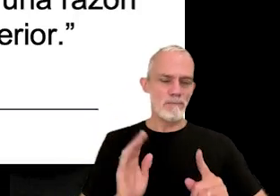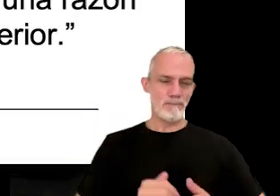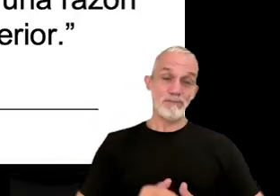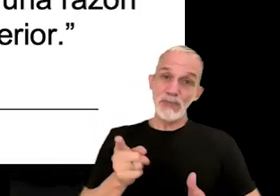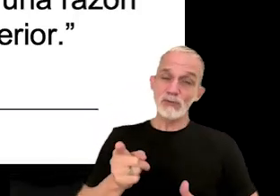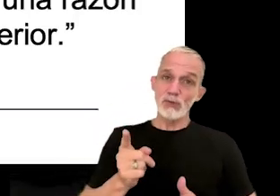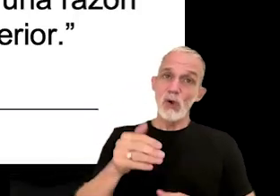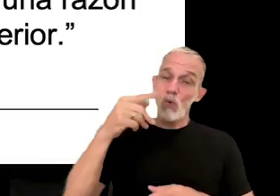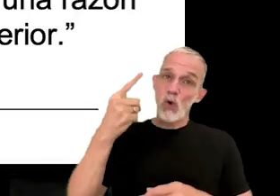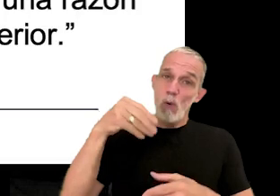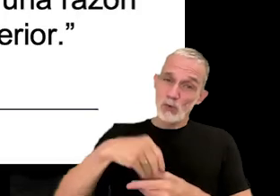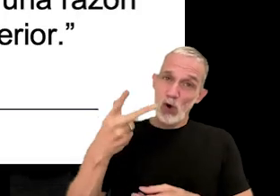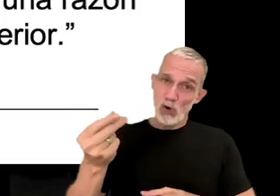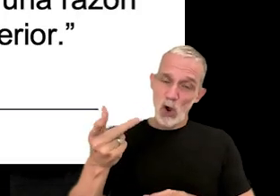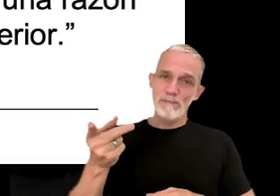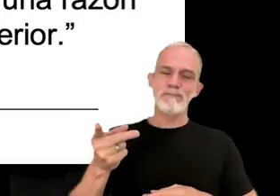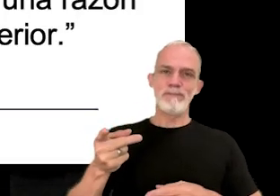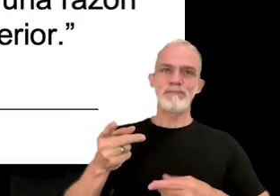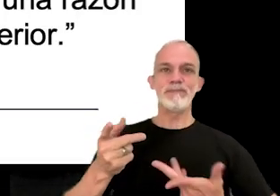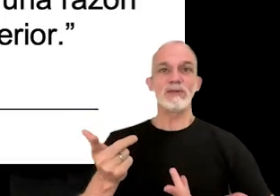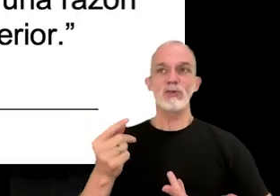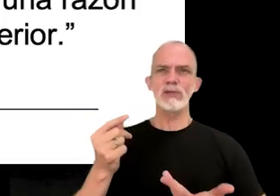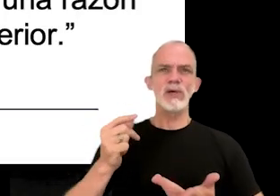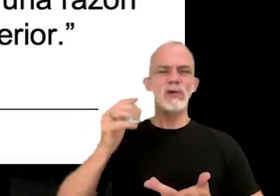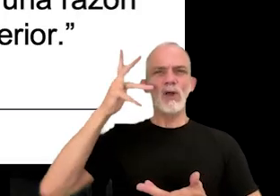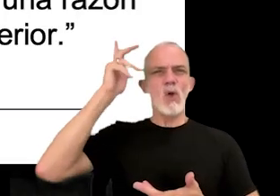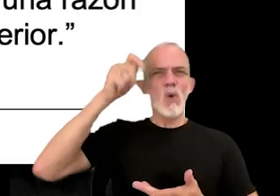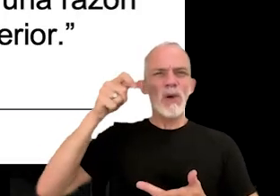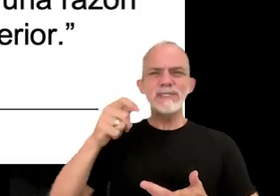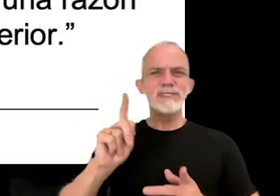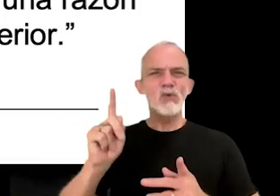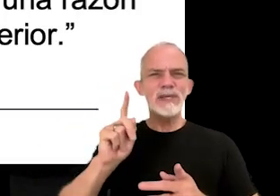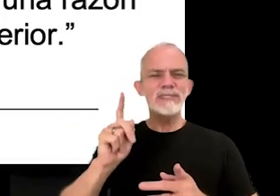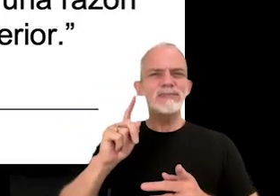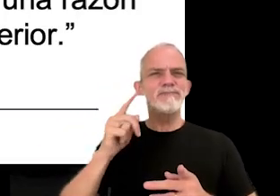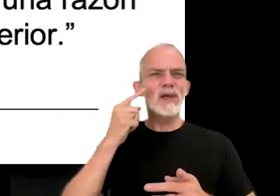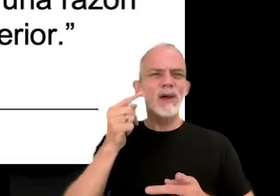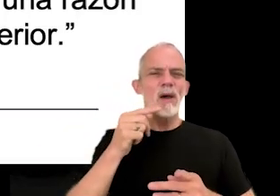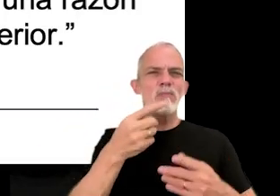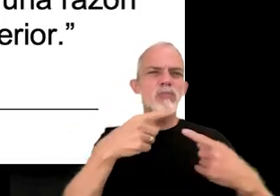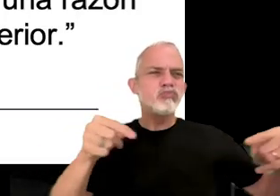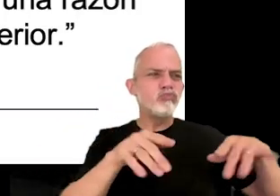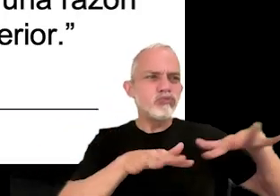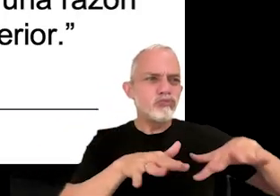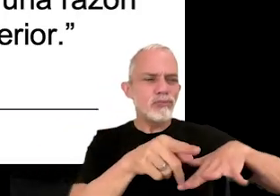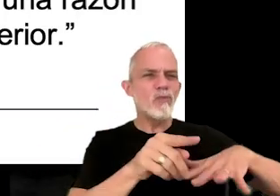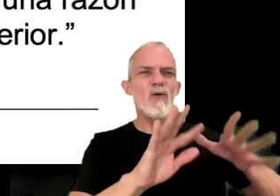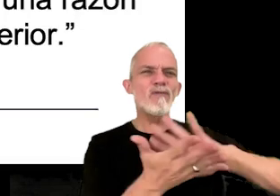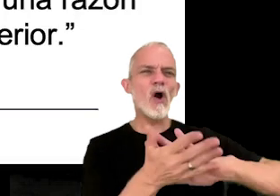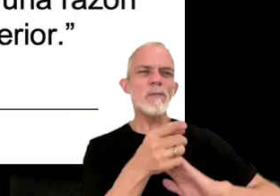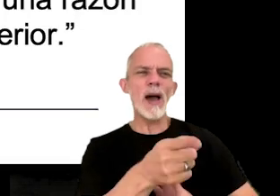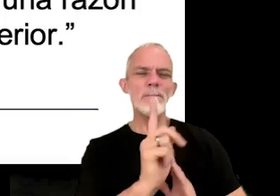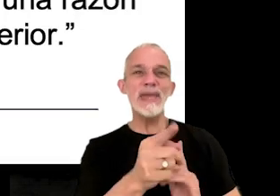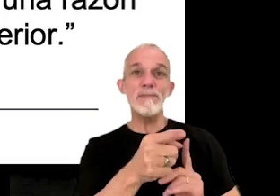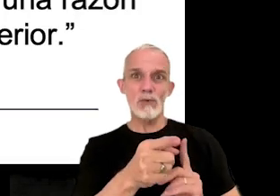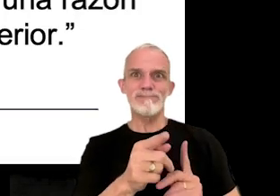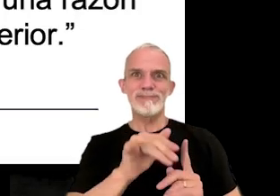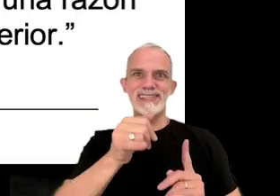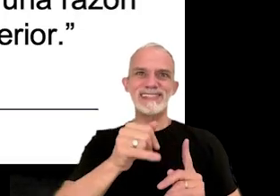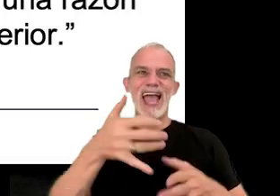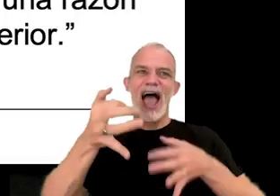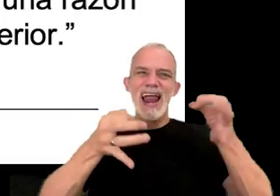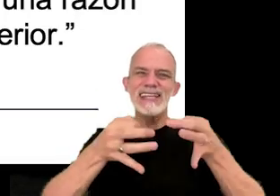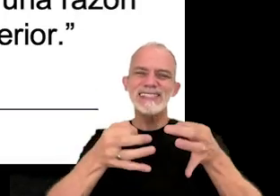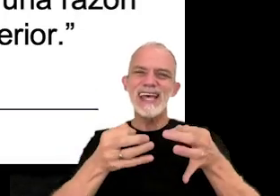en este fallo tampoco se toman en cuenta los hechos de la manera en la que sí se